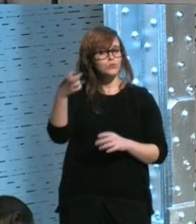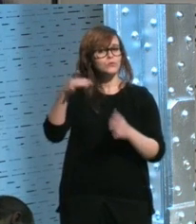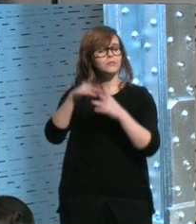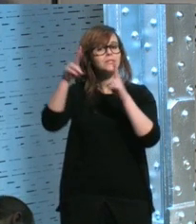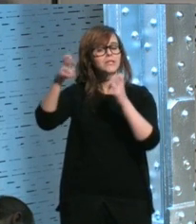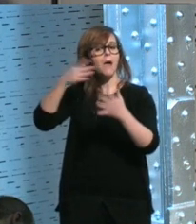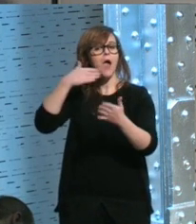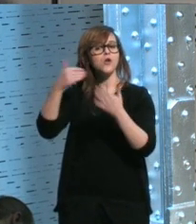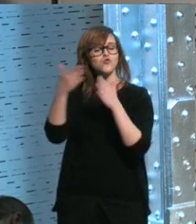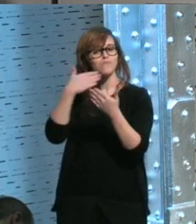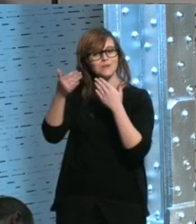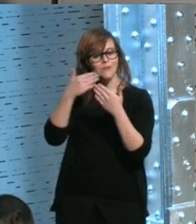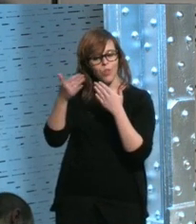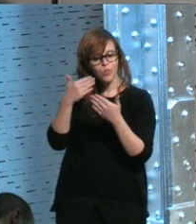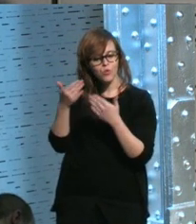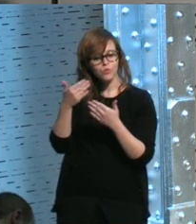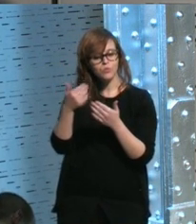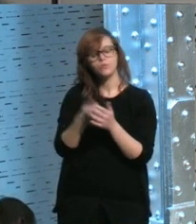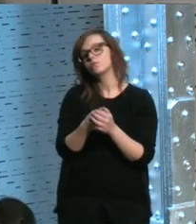las libretas de